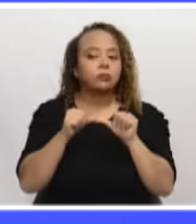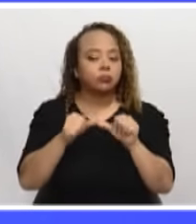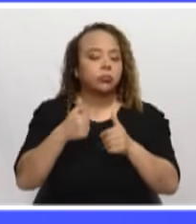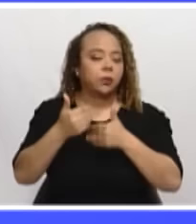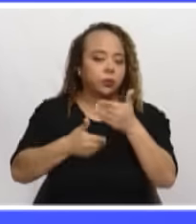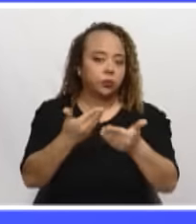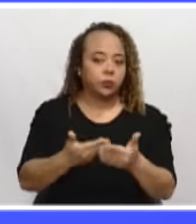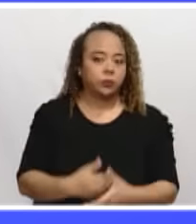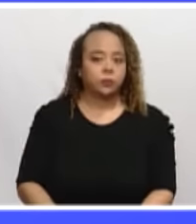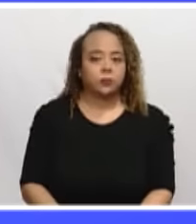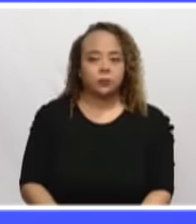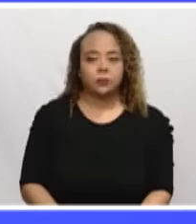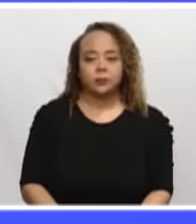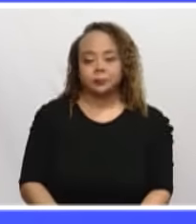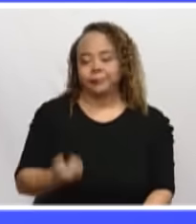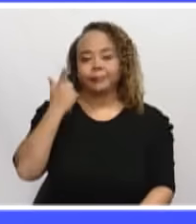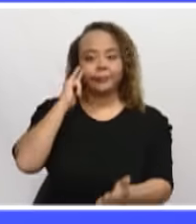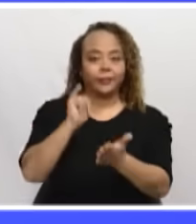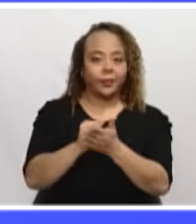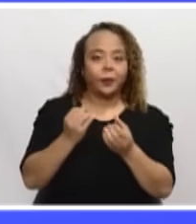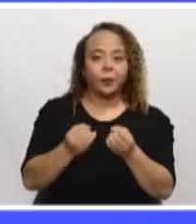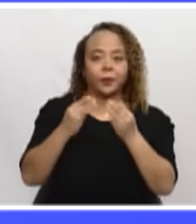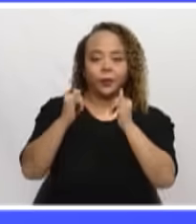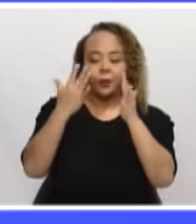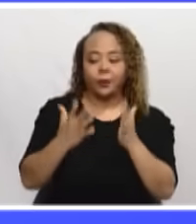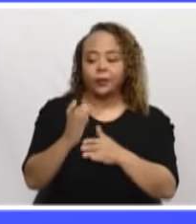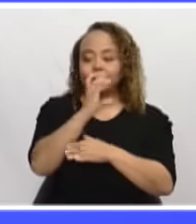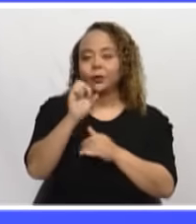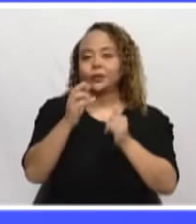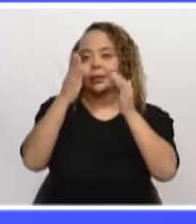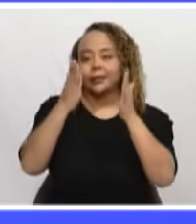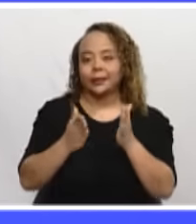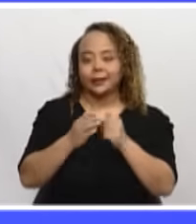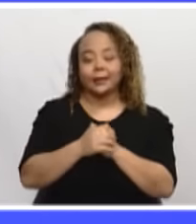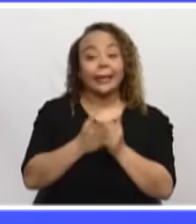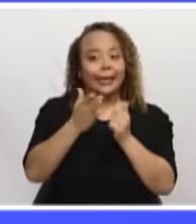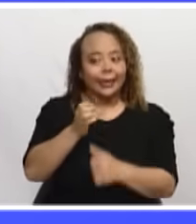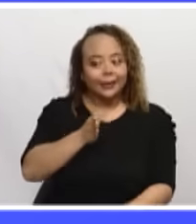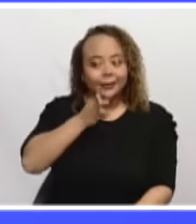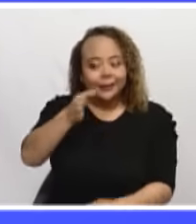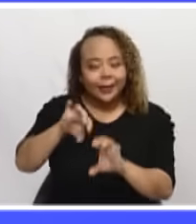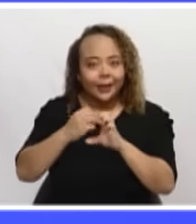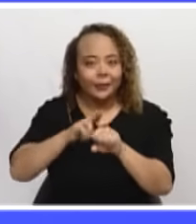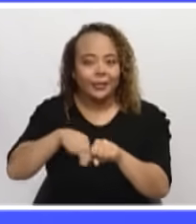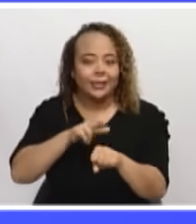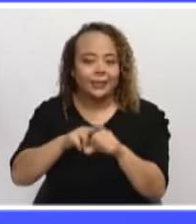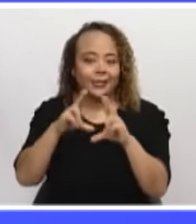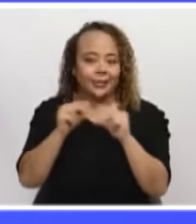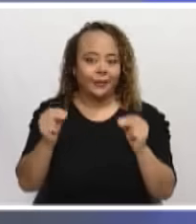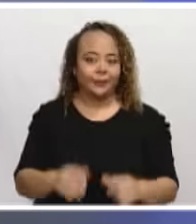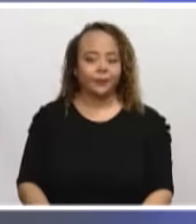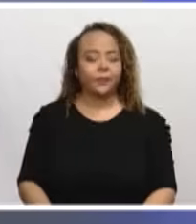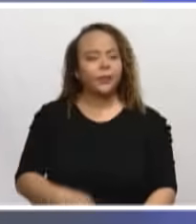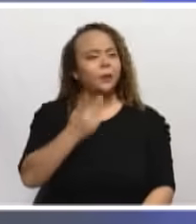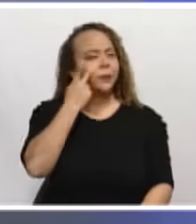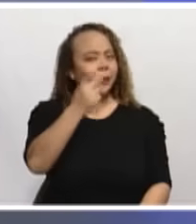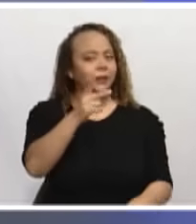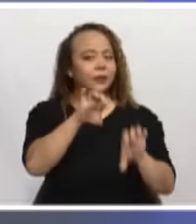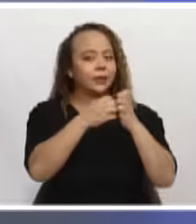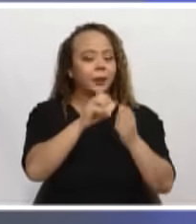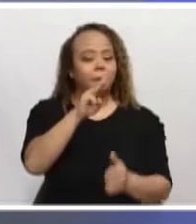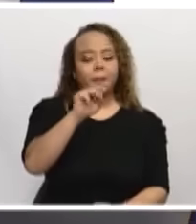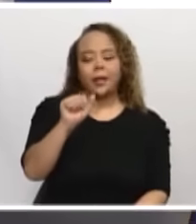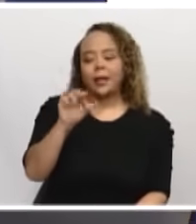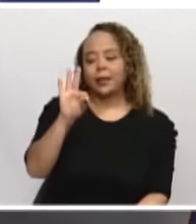evolución No por nada muchos jugadores incluso costarricenses quieren estar en selección de Nicaragua vieras el estadi no has visto el estadio matagalpa